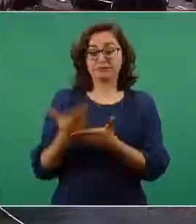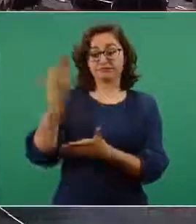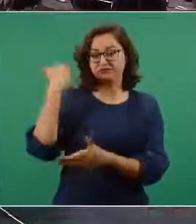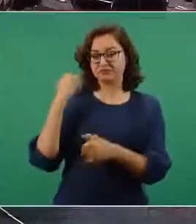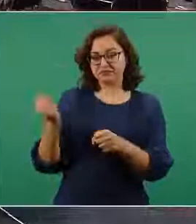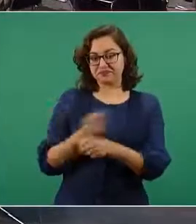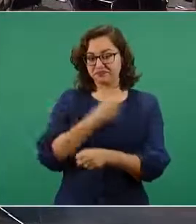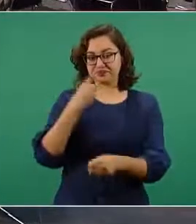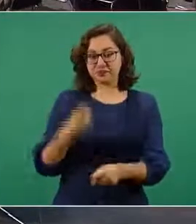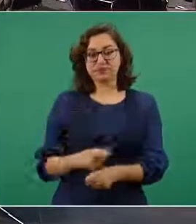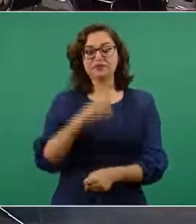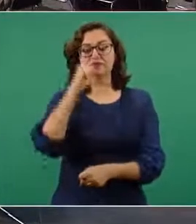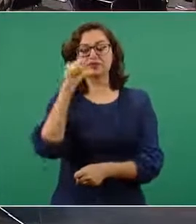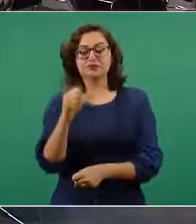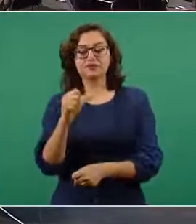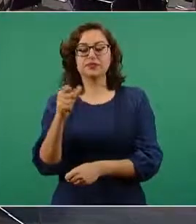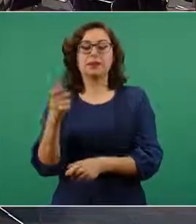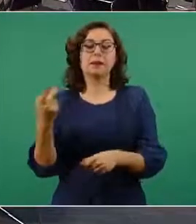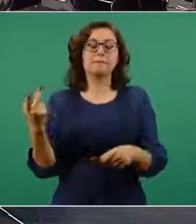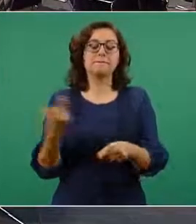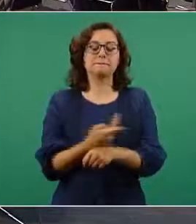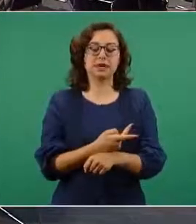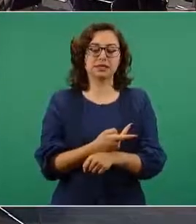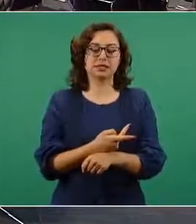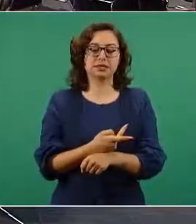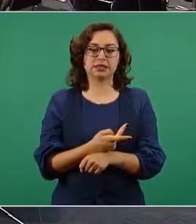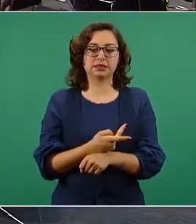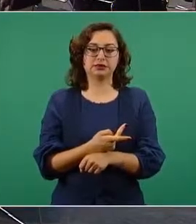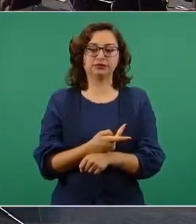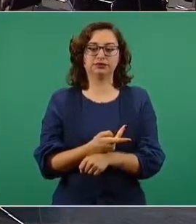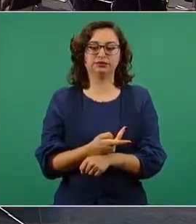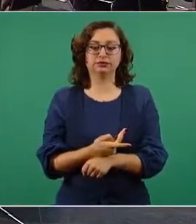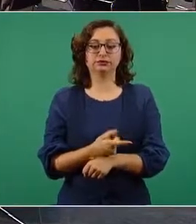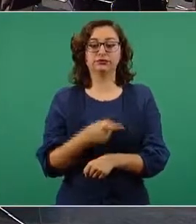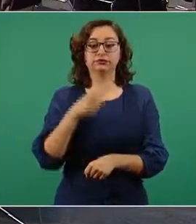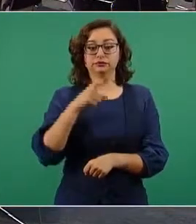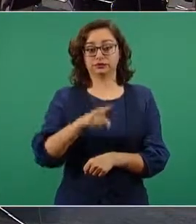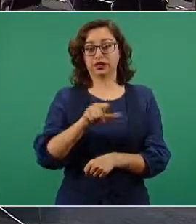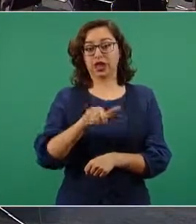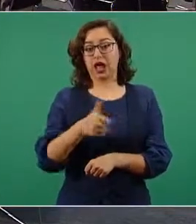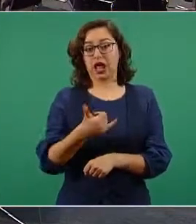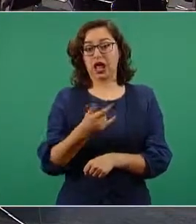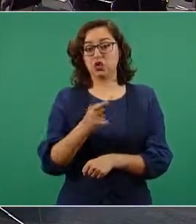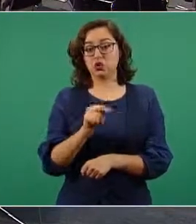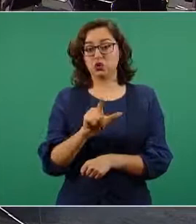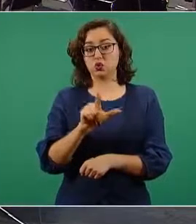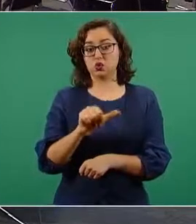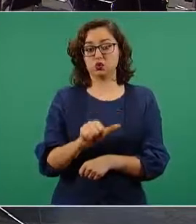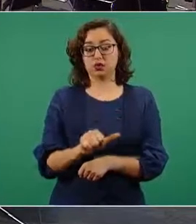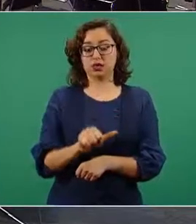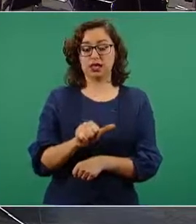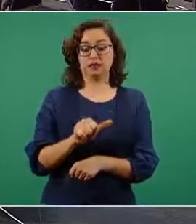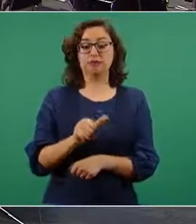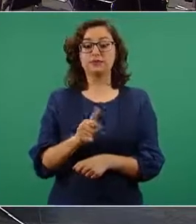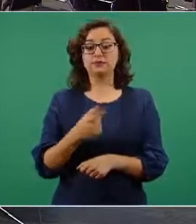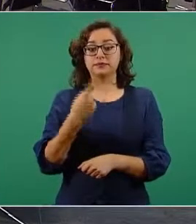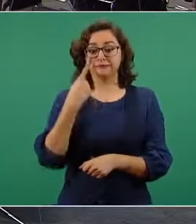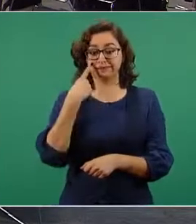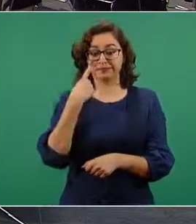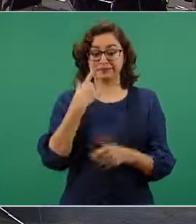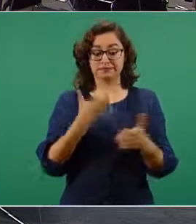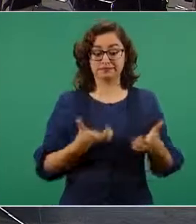hay 400 metros, que es lo que están planteando los pobladores de Ayutla, de la carretera federal,